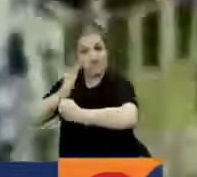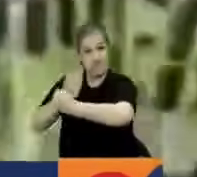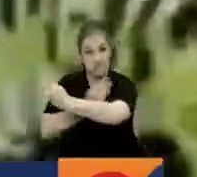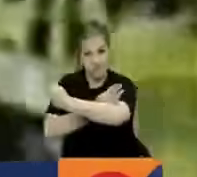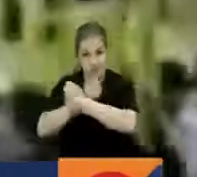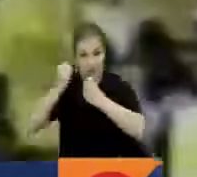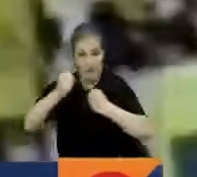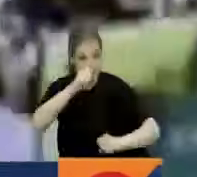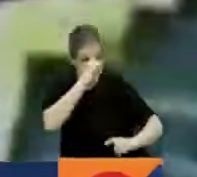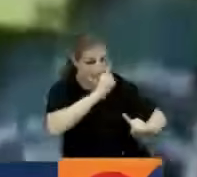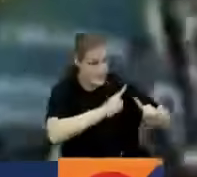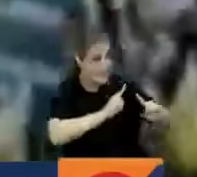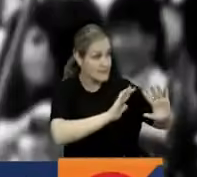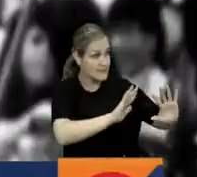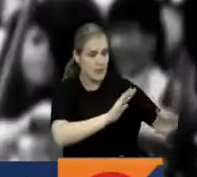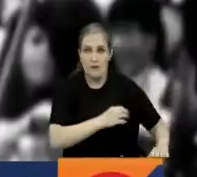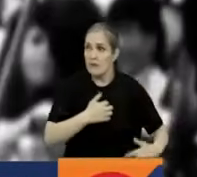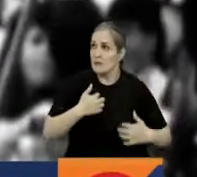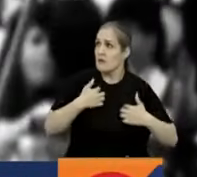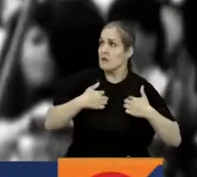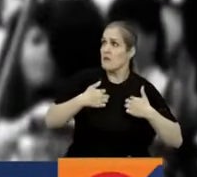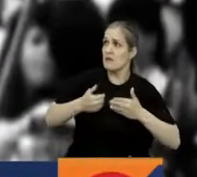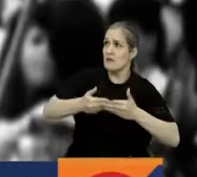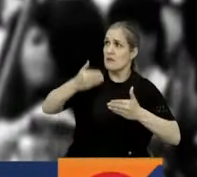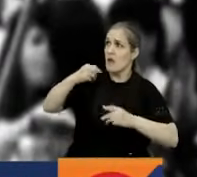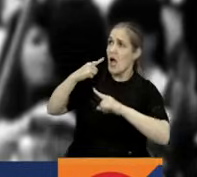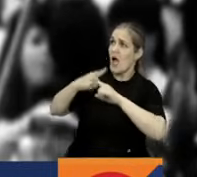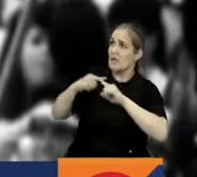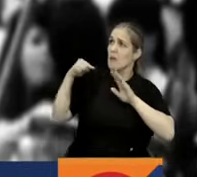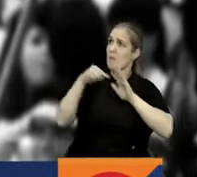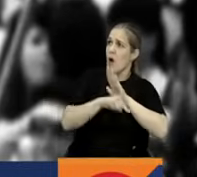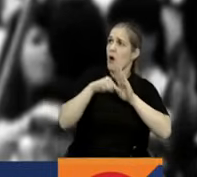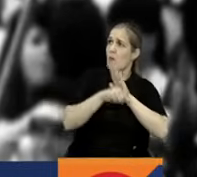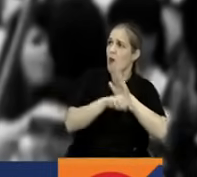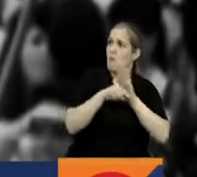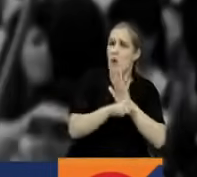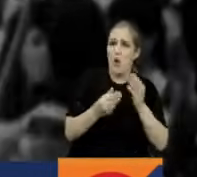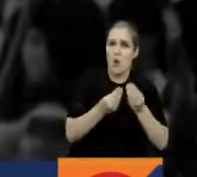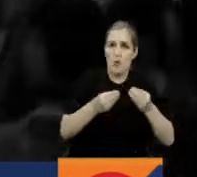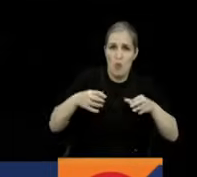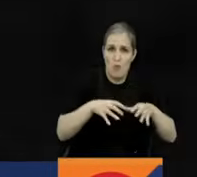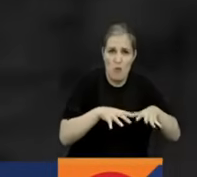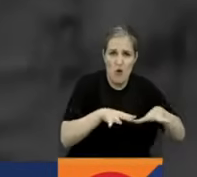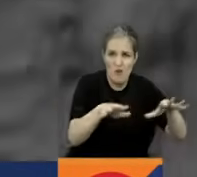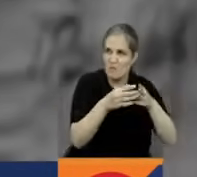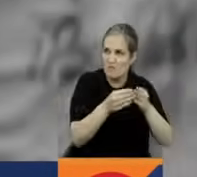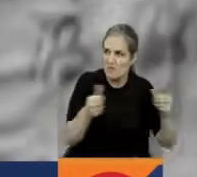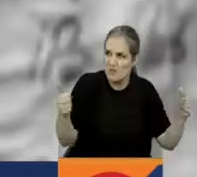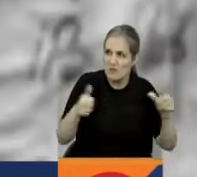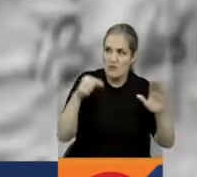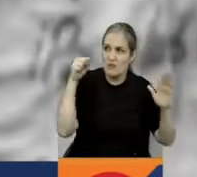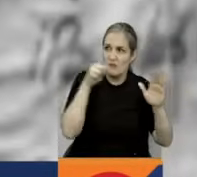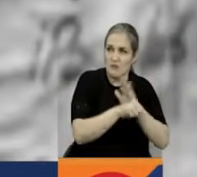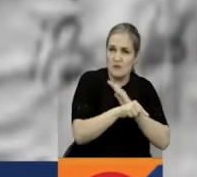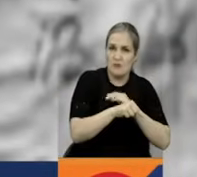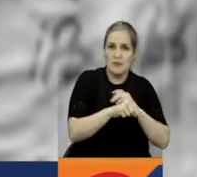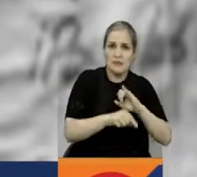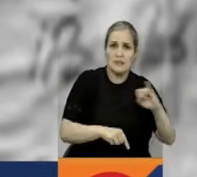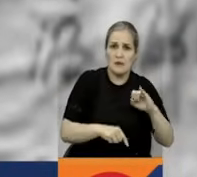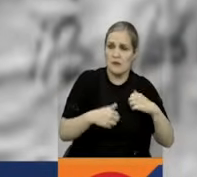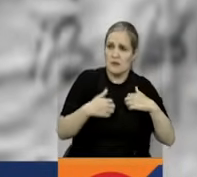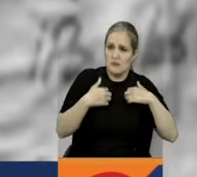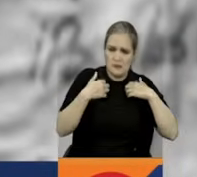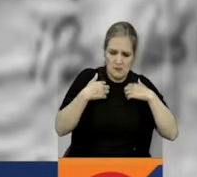materiales e intelectuales del exterminio, de partidos de izquierda y de movimientos sociales, no era para menos.